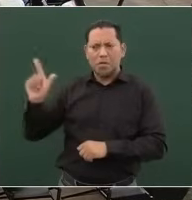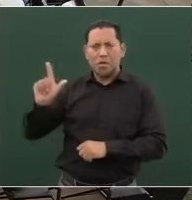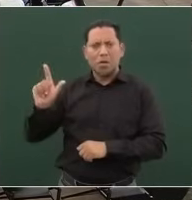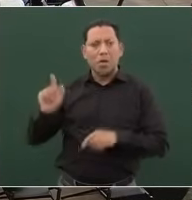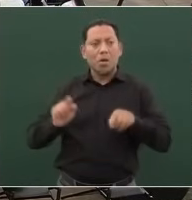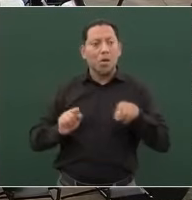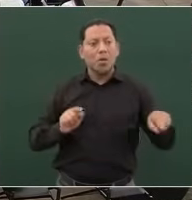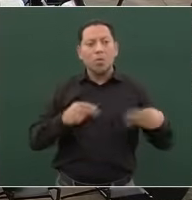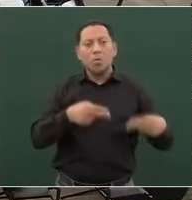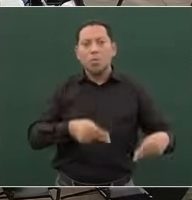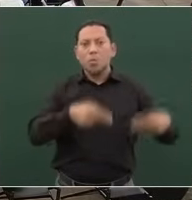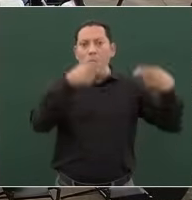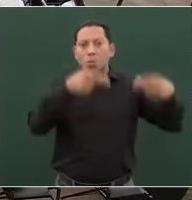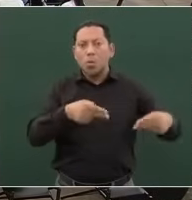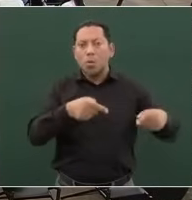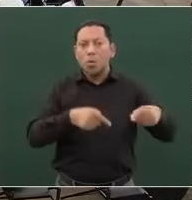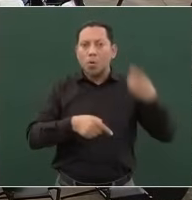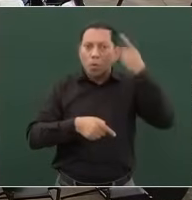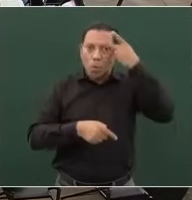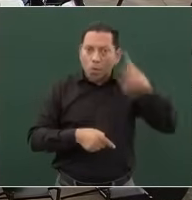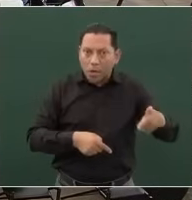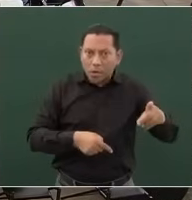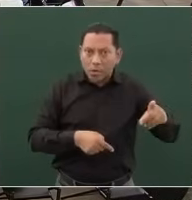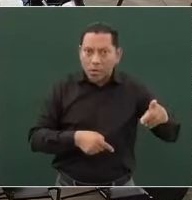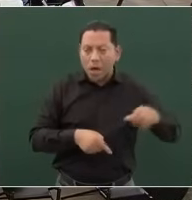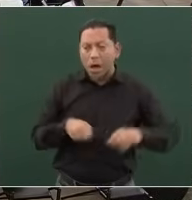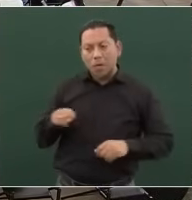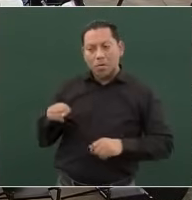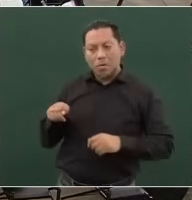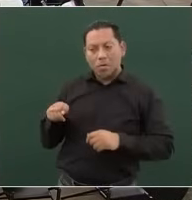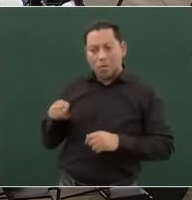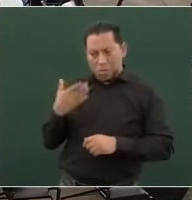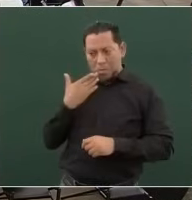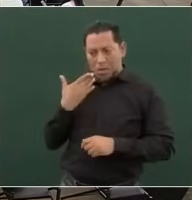Y si te portas bien,